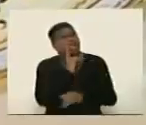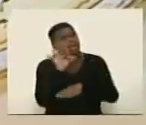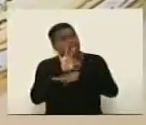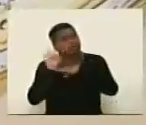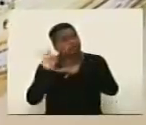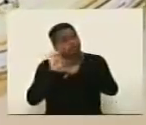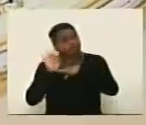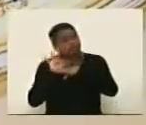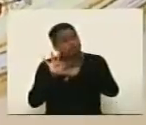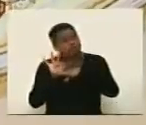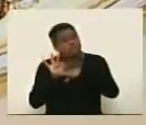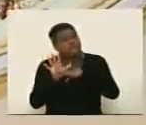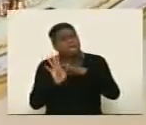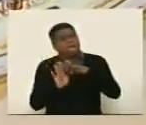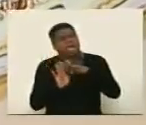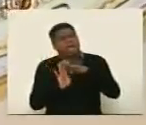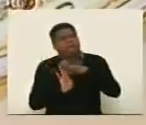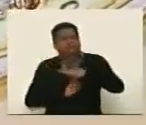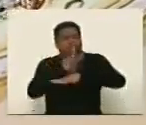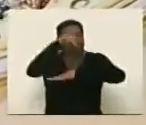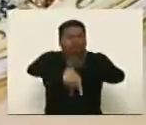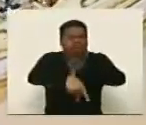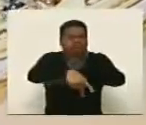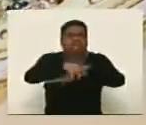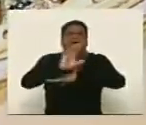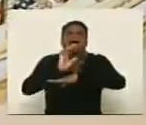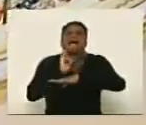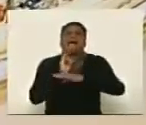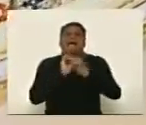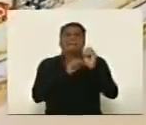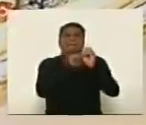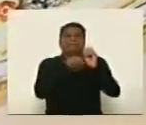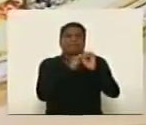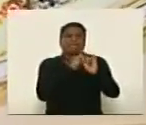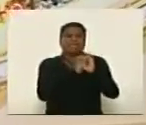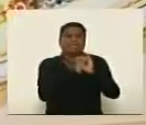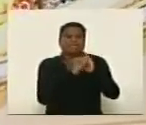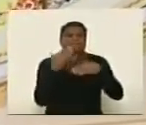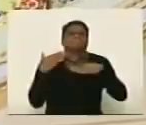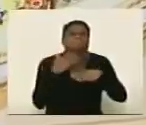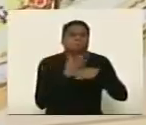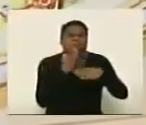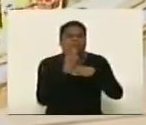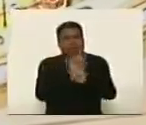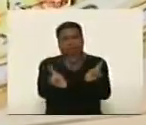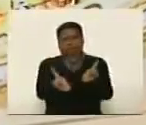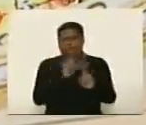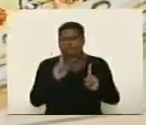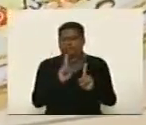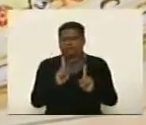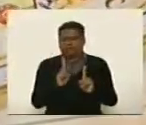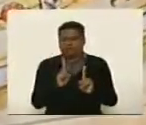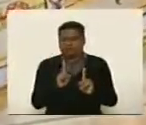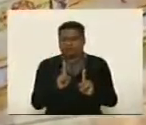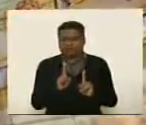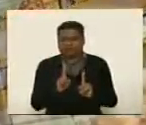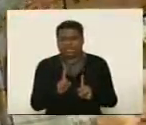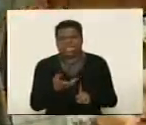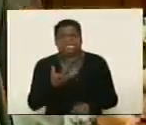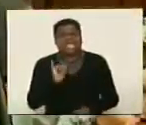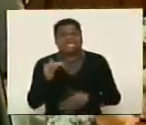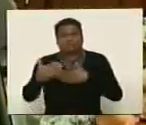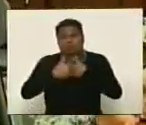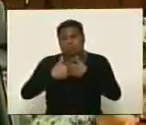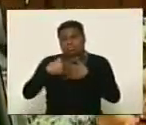el cerco financiero, el bloqueo financiero, la persecución financiera que existe contra la